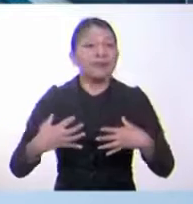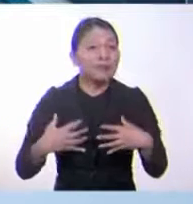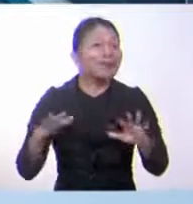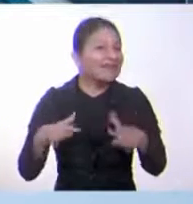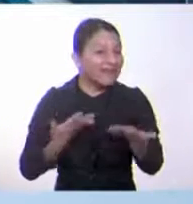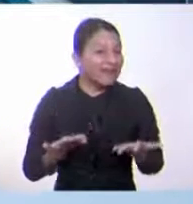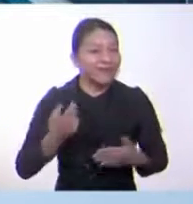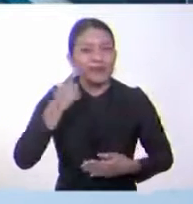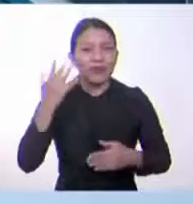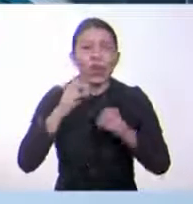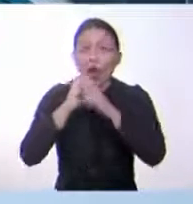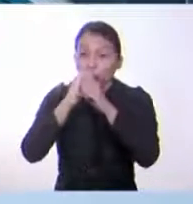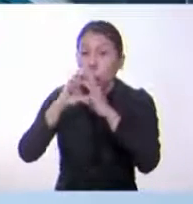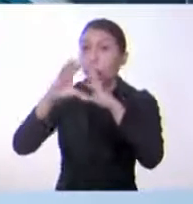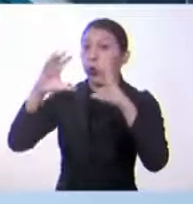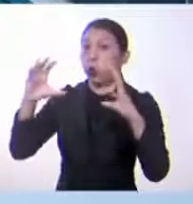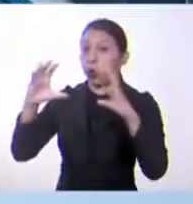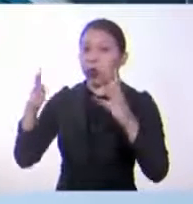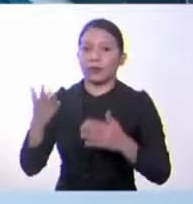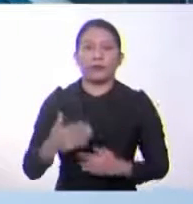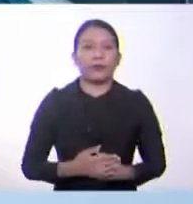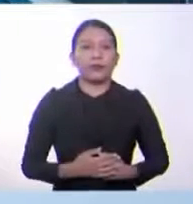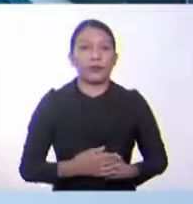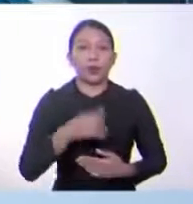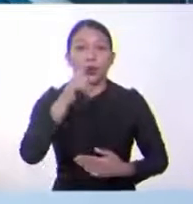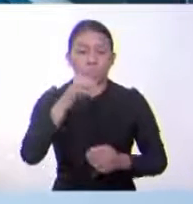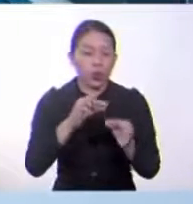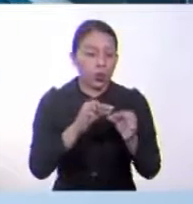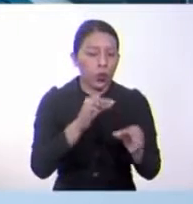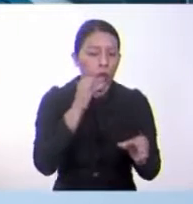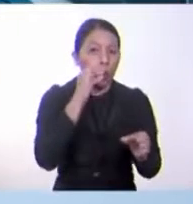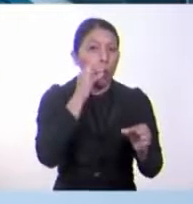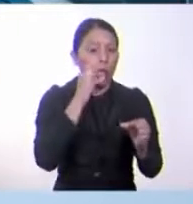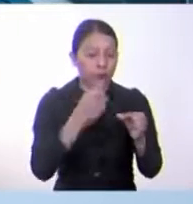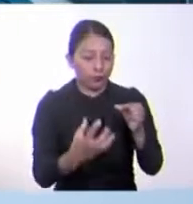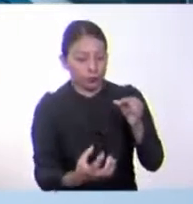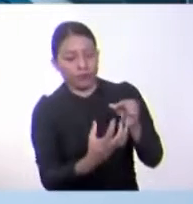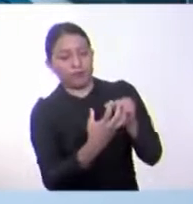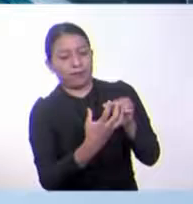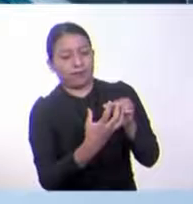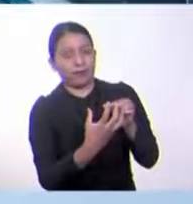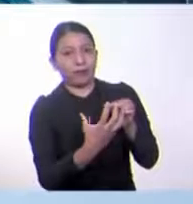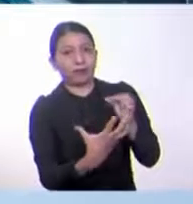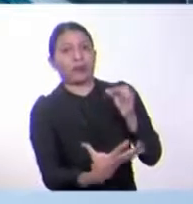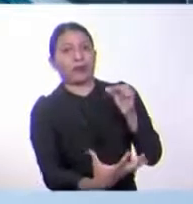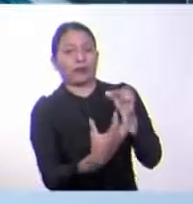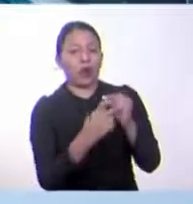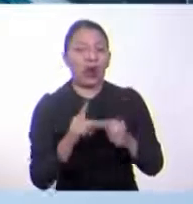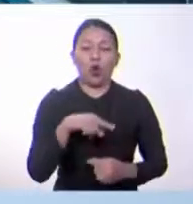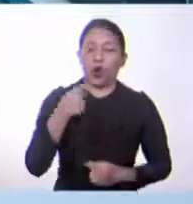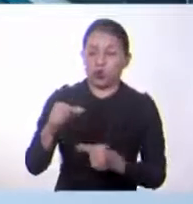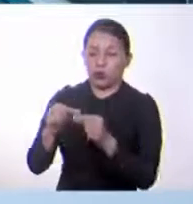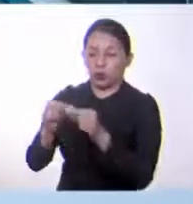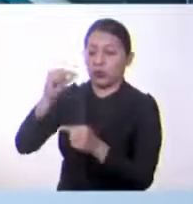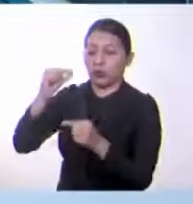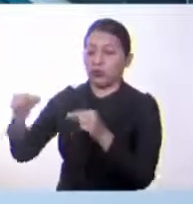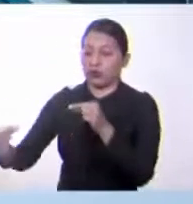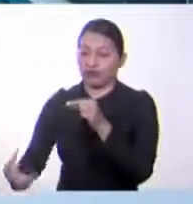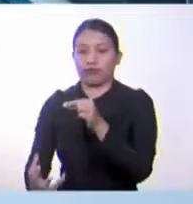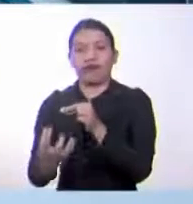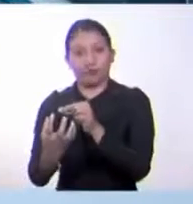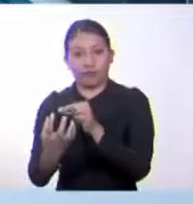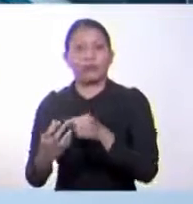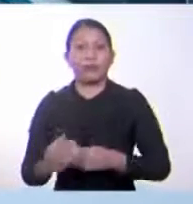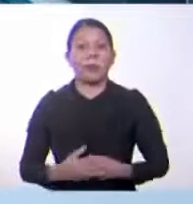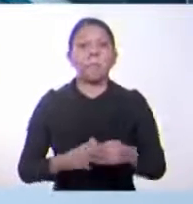utilizar una pajilla por pulmón y lo vamos a colocar de esta manera. Pero antes tenemos que